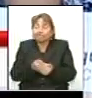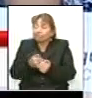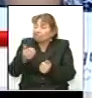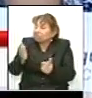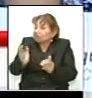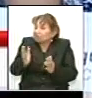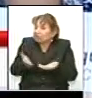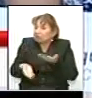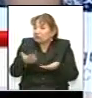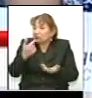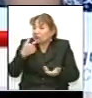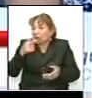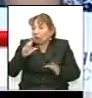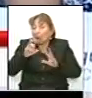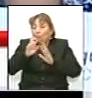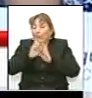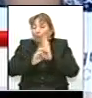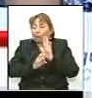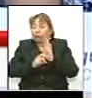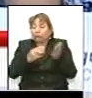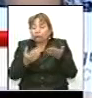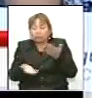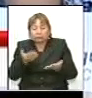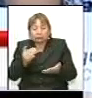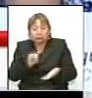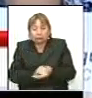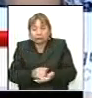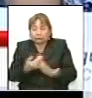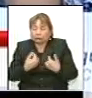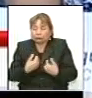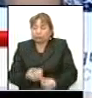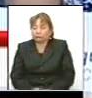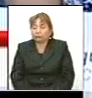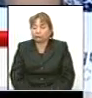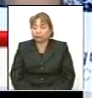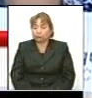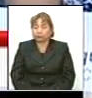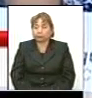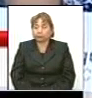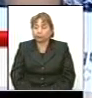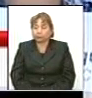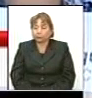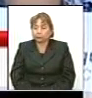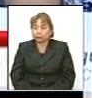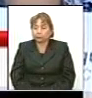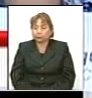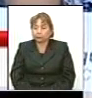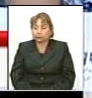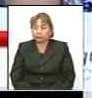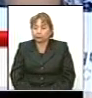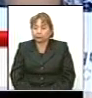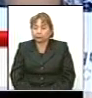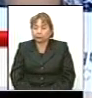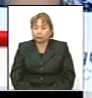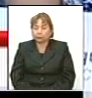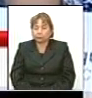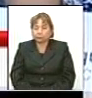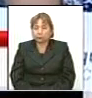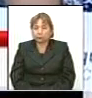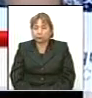nos dicen que hay un programa que van a poner lamparitas efectivamente zona rural con